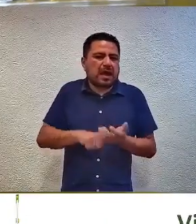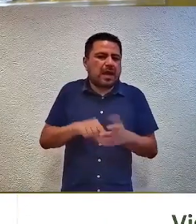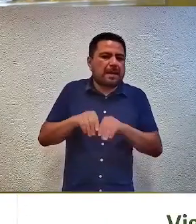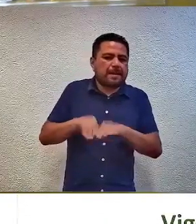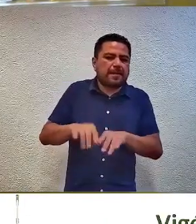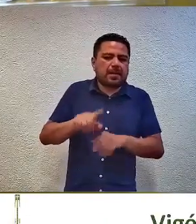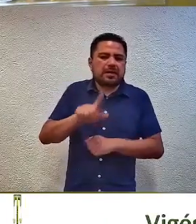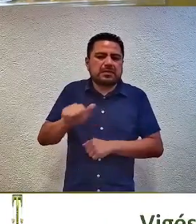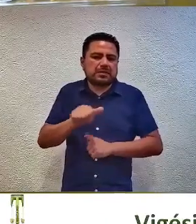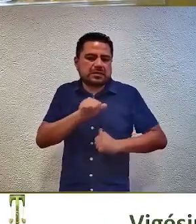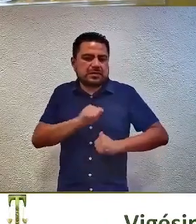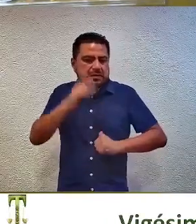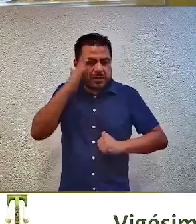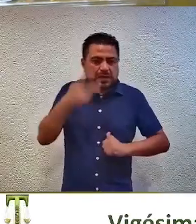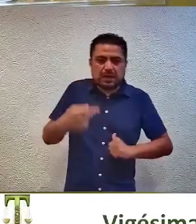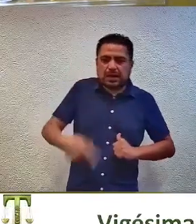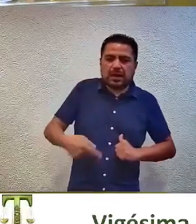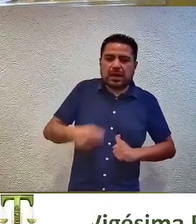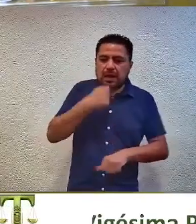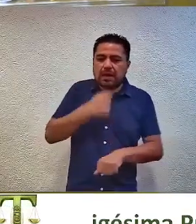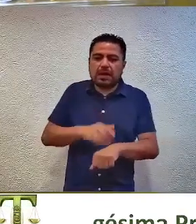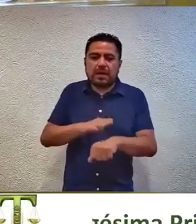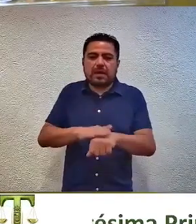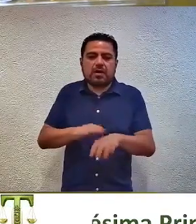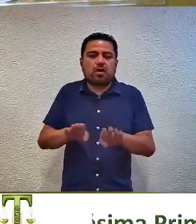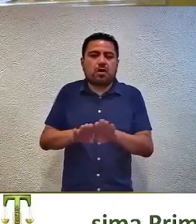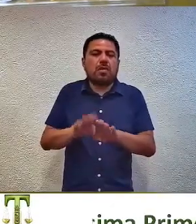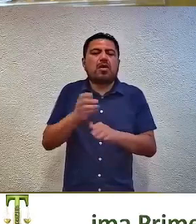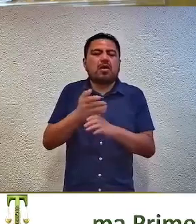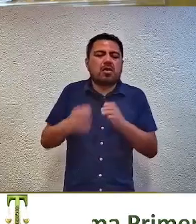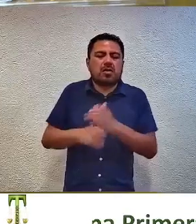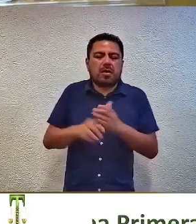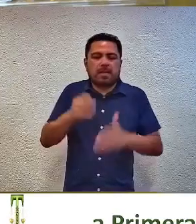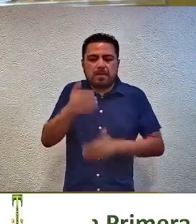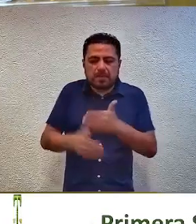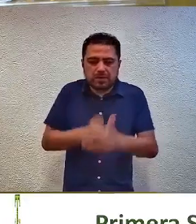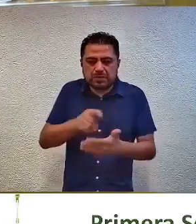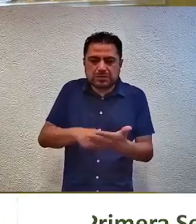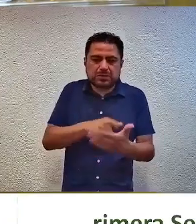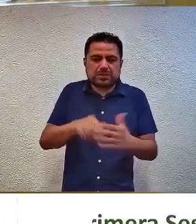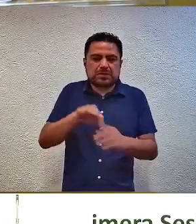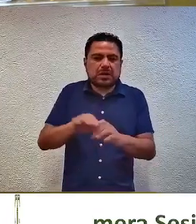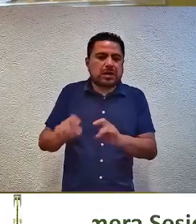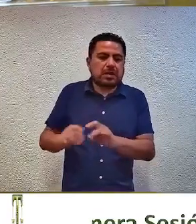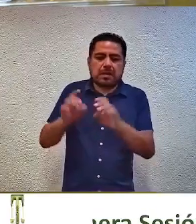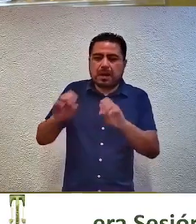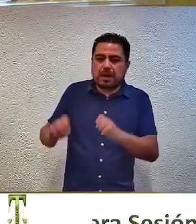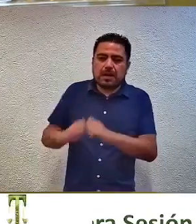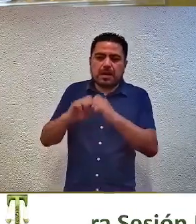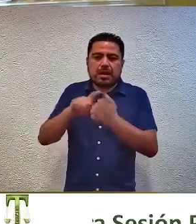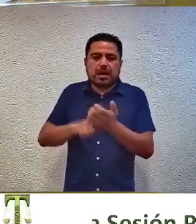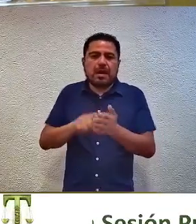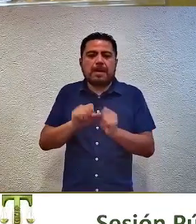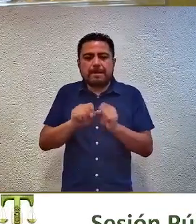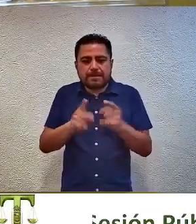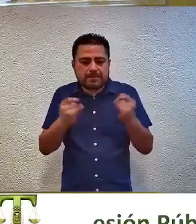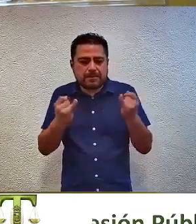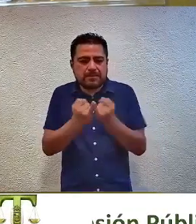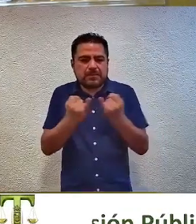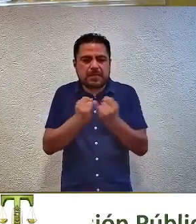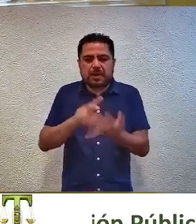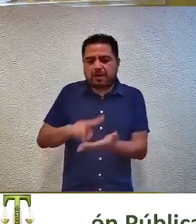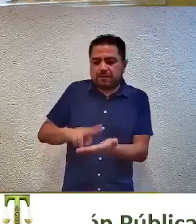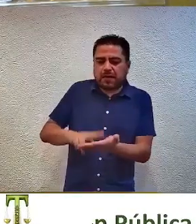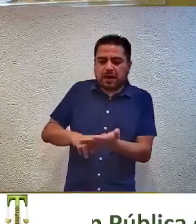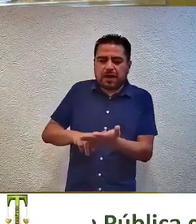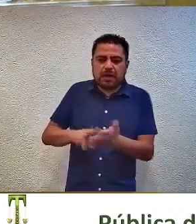órgano jurisdiccional advierta cómo la cercanía de los hechos al proceso electoral incide en la gravedad del impacto en el mismo y la valoración